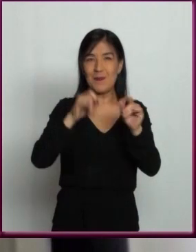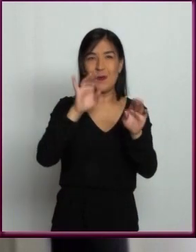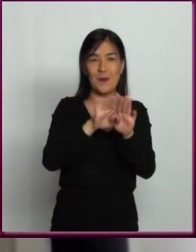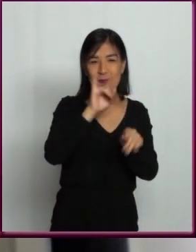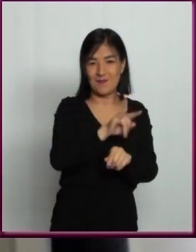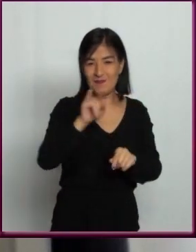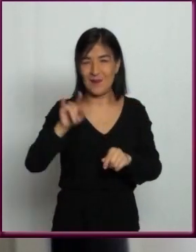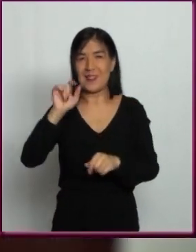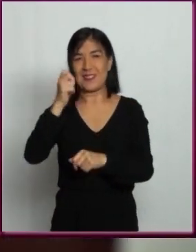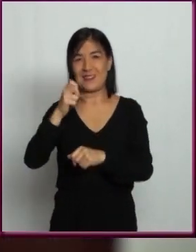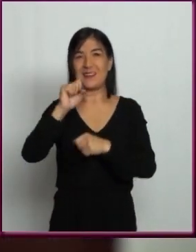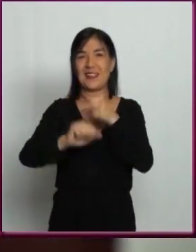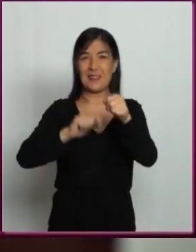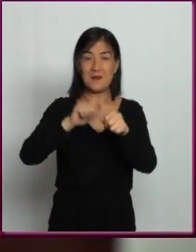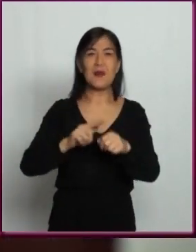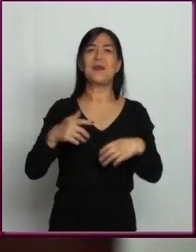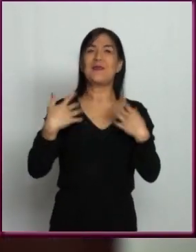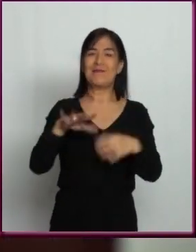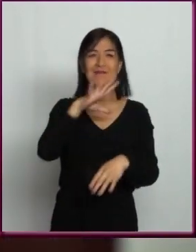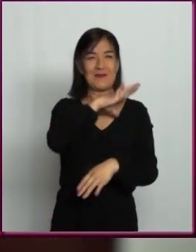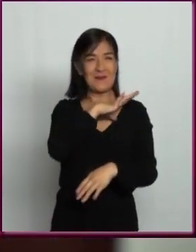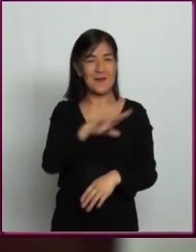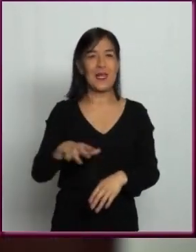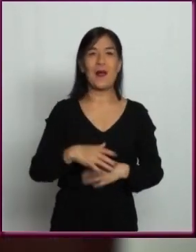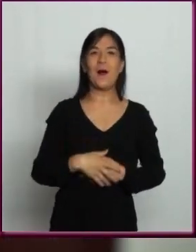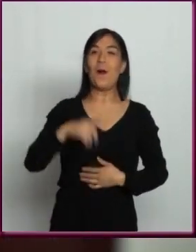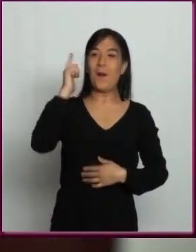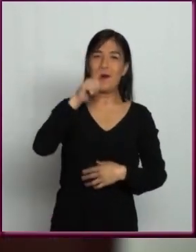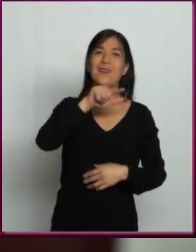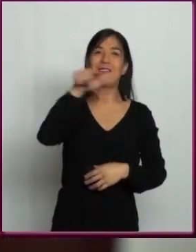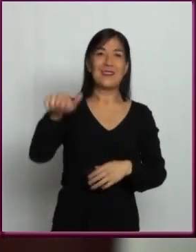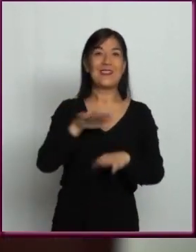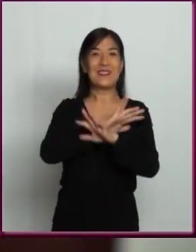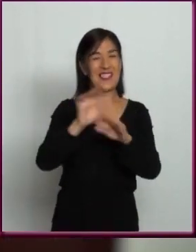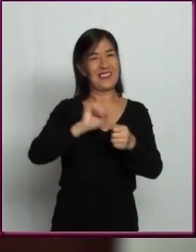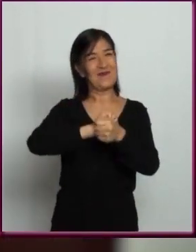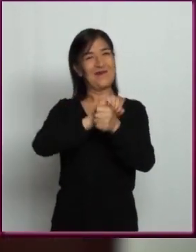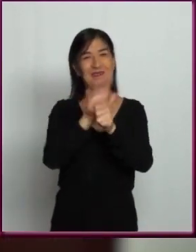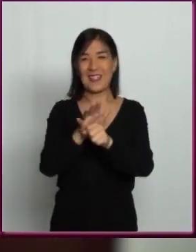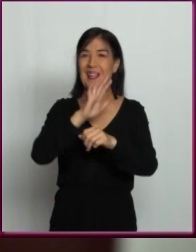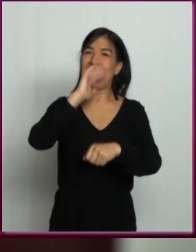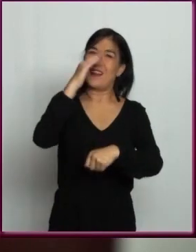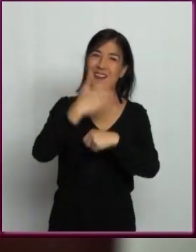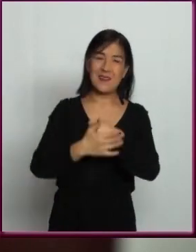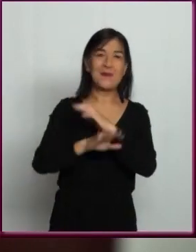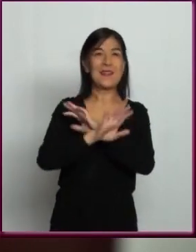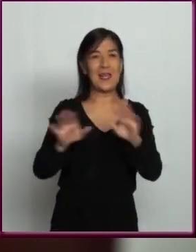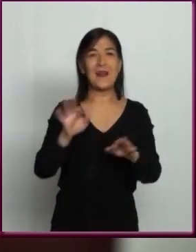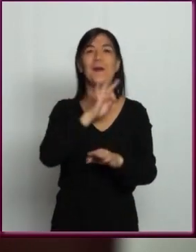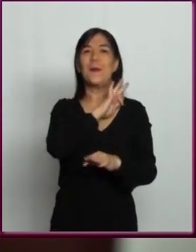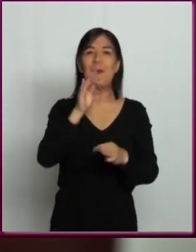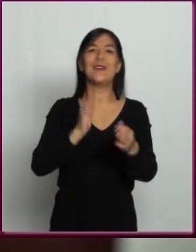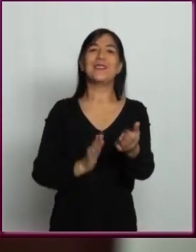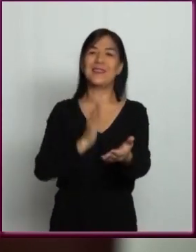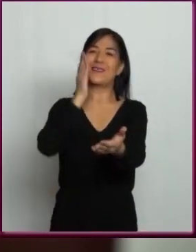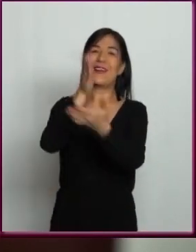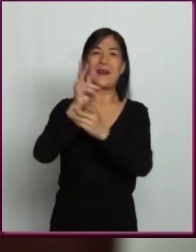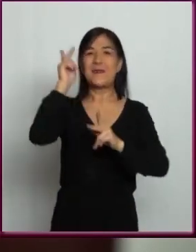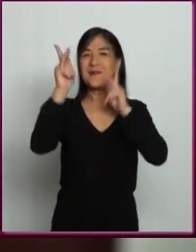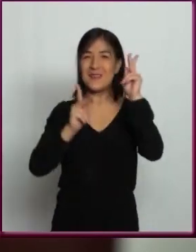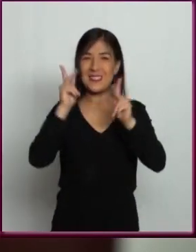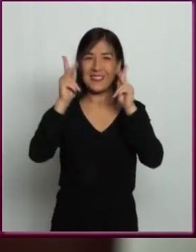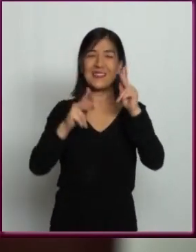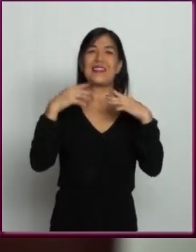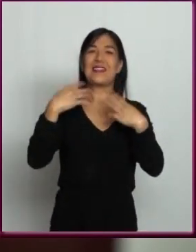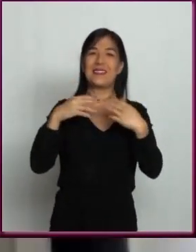este orden en la colección. Qué increíble. Ojalá ya que termine todo esto podamos visitar y darnos una vuelta por esta colección que seguro